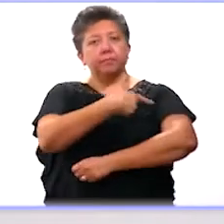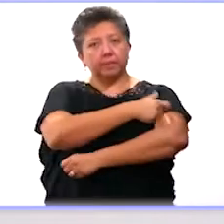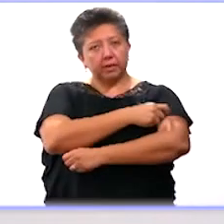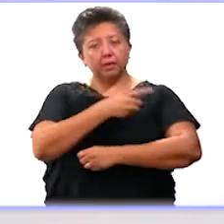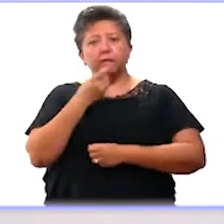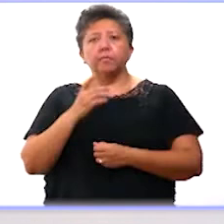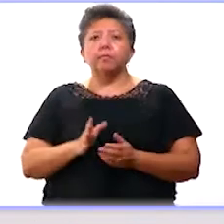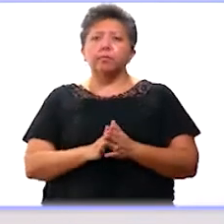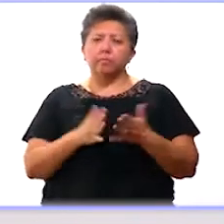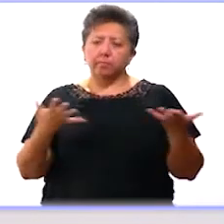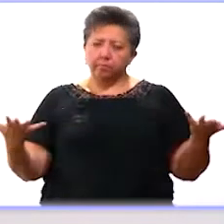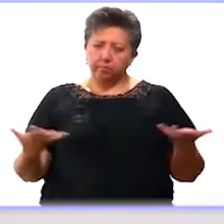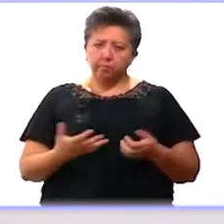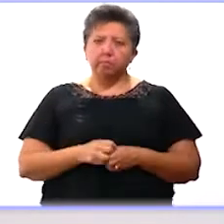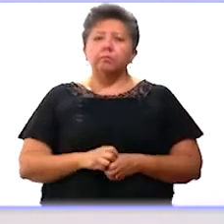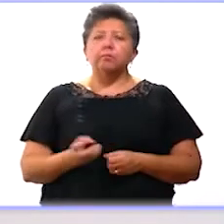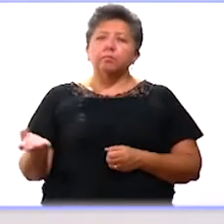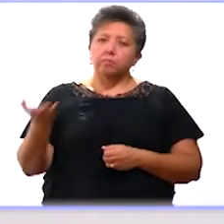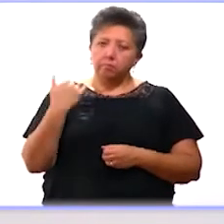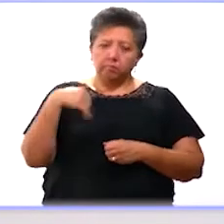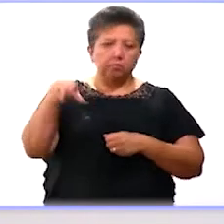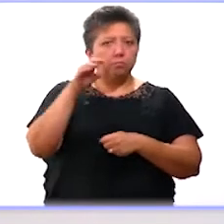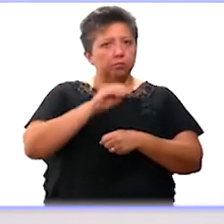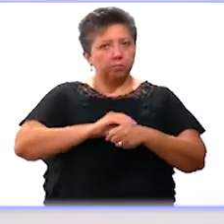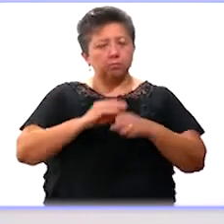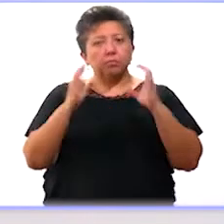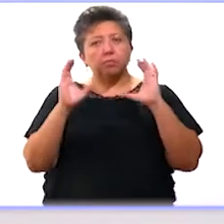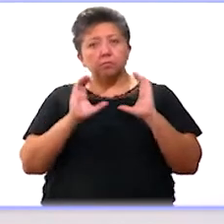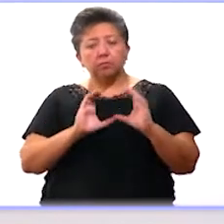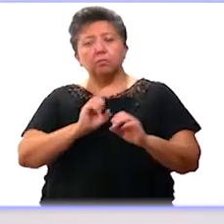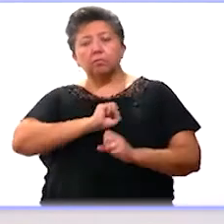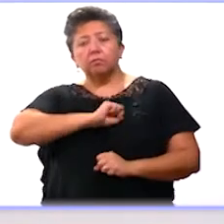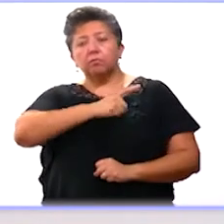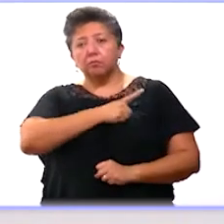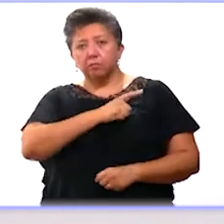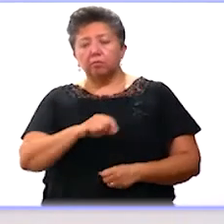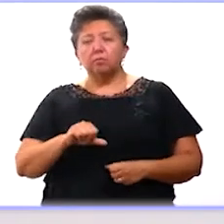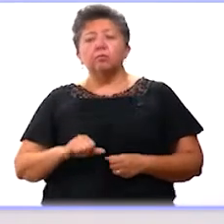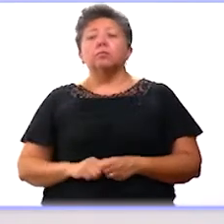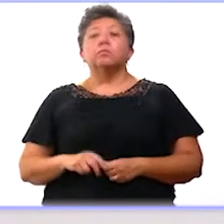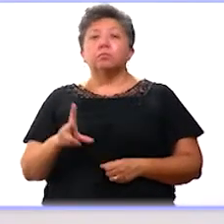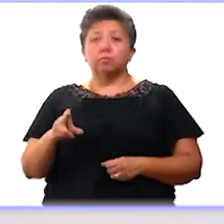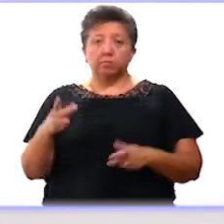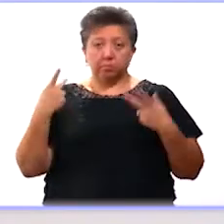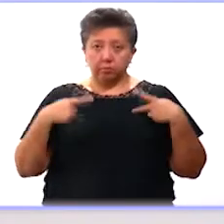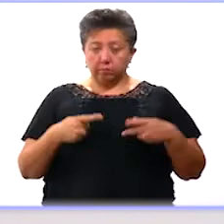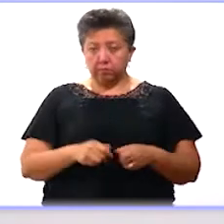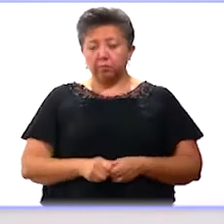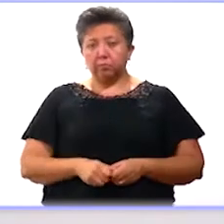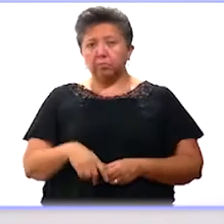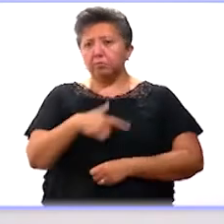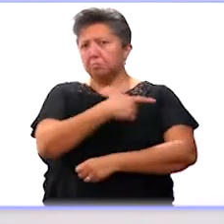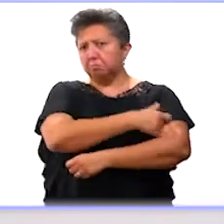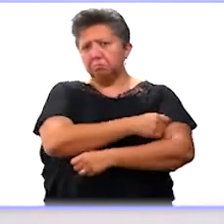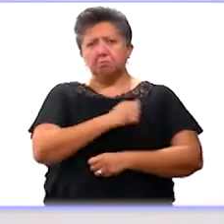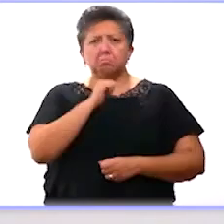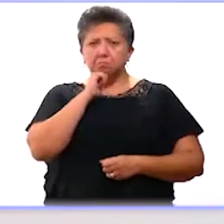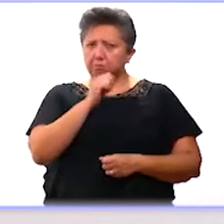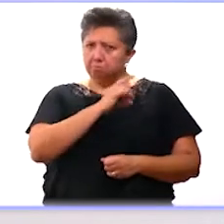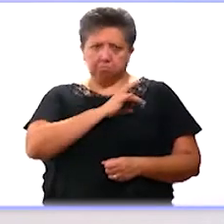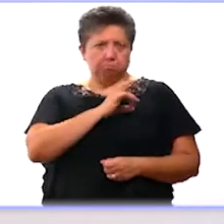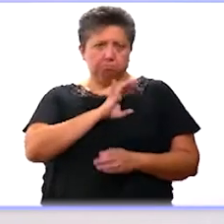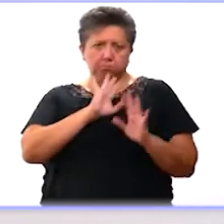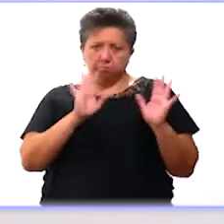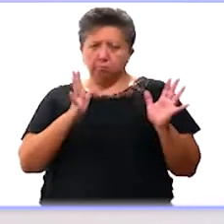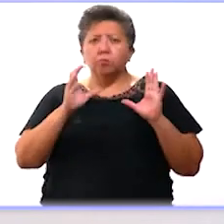se les invita a aplicarla, hacer equipo y sumarse a la protección de su salud y de las demás personas. Los invitamos a vacunarse sin temor para proteger